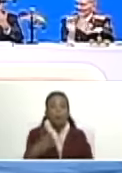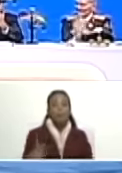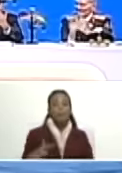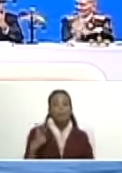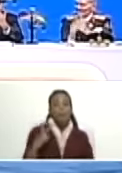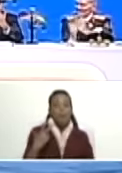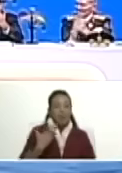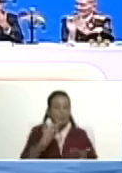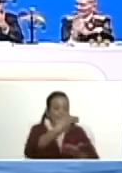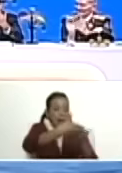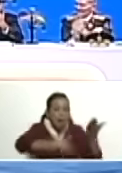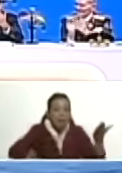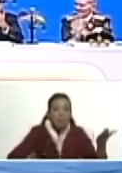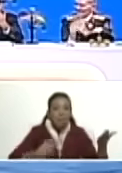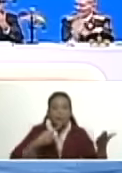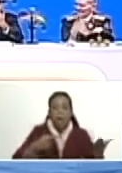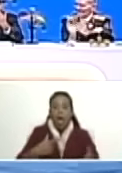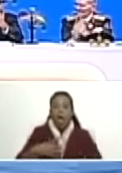diplomáticos.